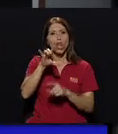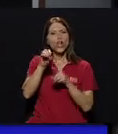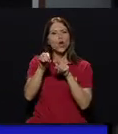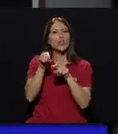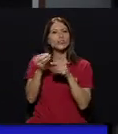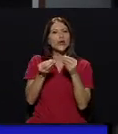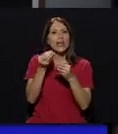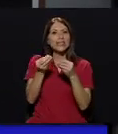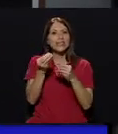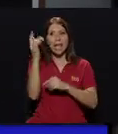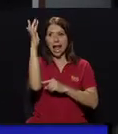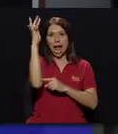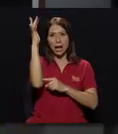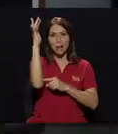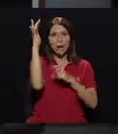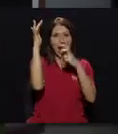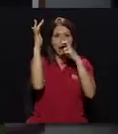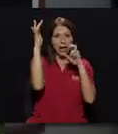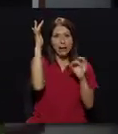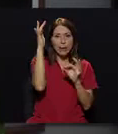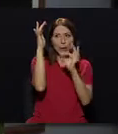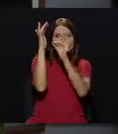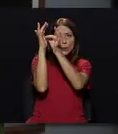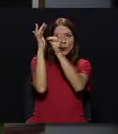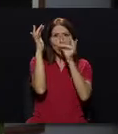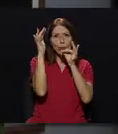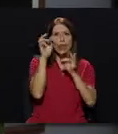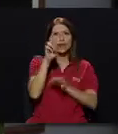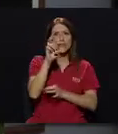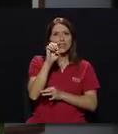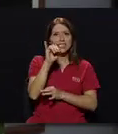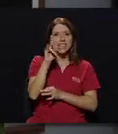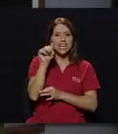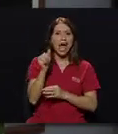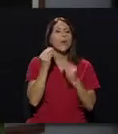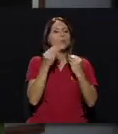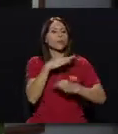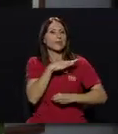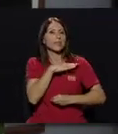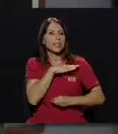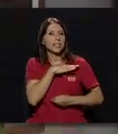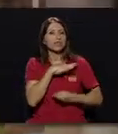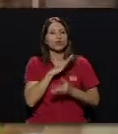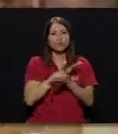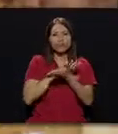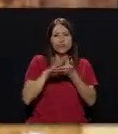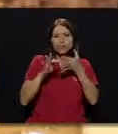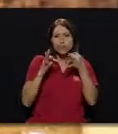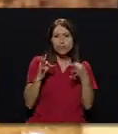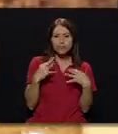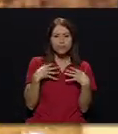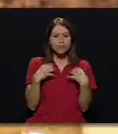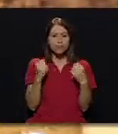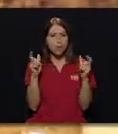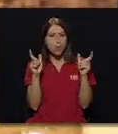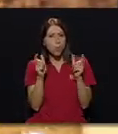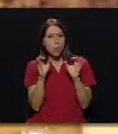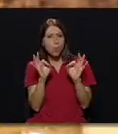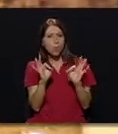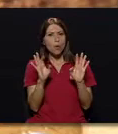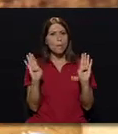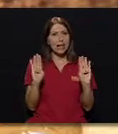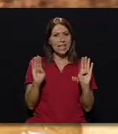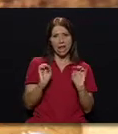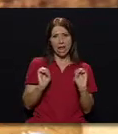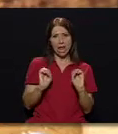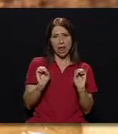resina que colectan las abejas de los árboles y tiene grandes beneficios, entre ellos antiséptica, antiinflamatoria, antibacteriana.